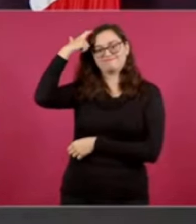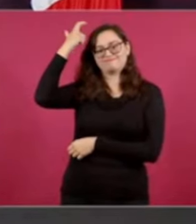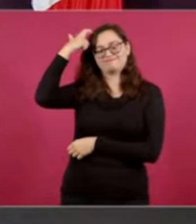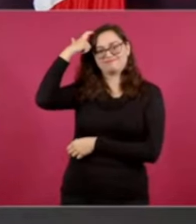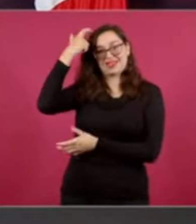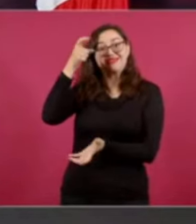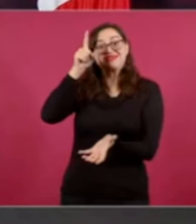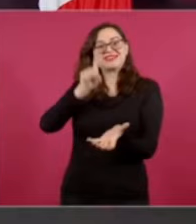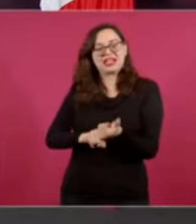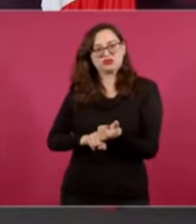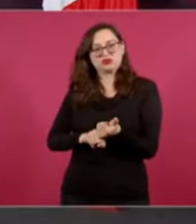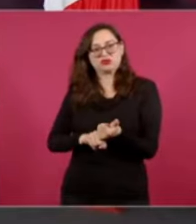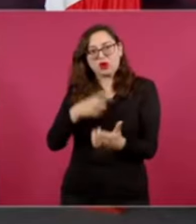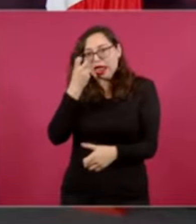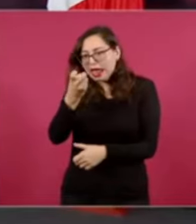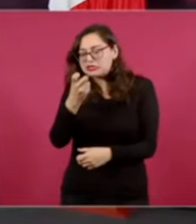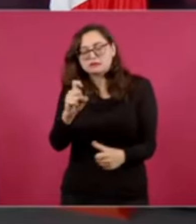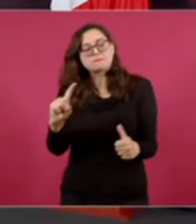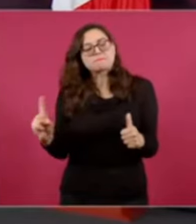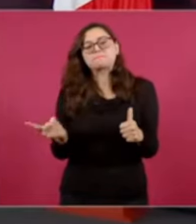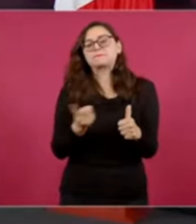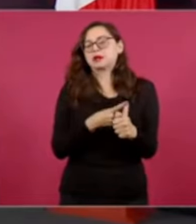labor de